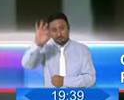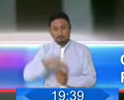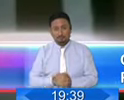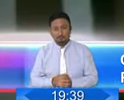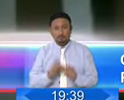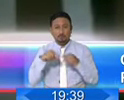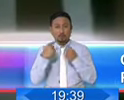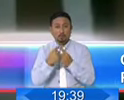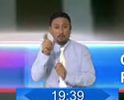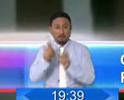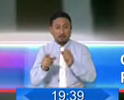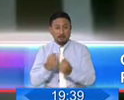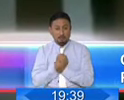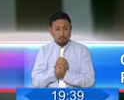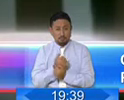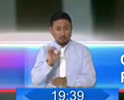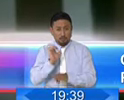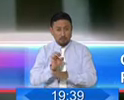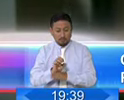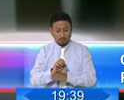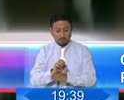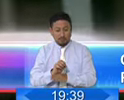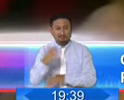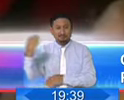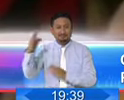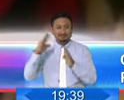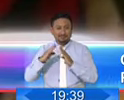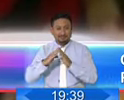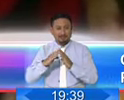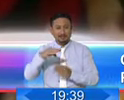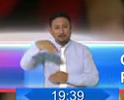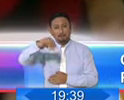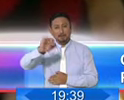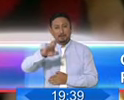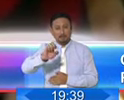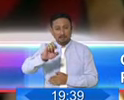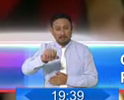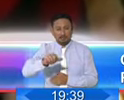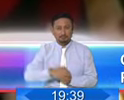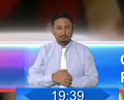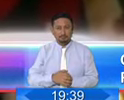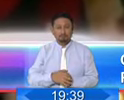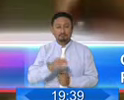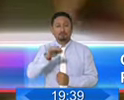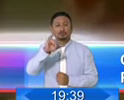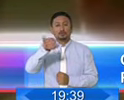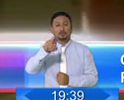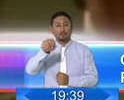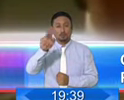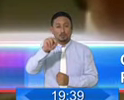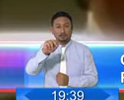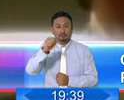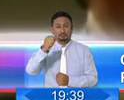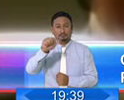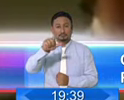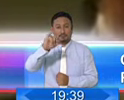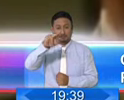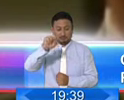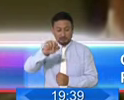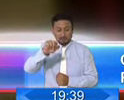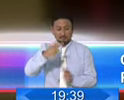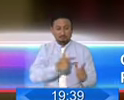el grupo de patriotas se reunió en la casa de Manuela Cañizares, lugar del que partió Juan de Salinas, para tramitar el apoyo de la